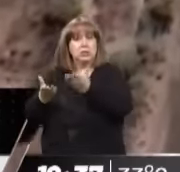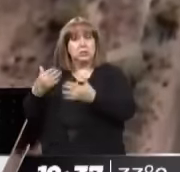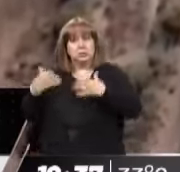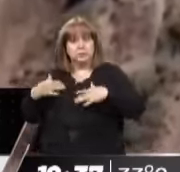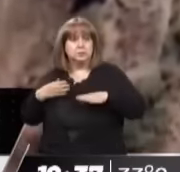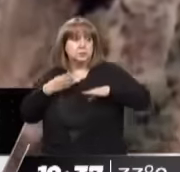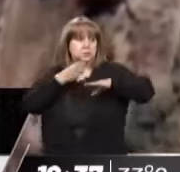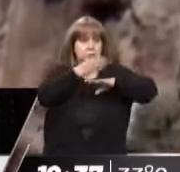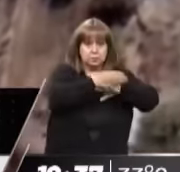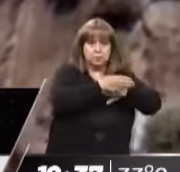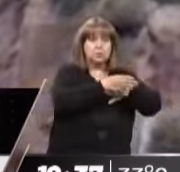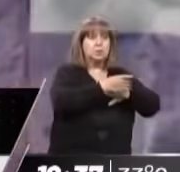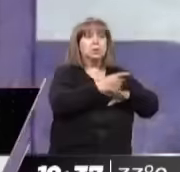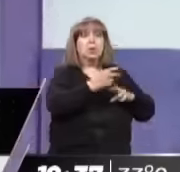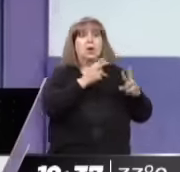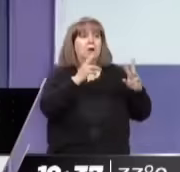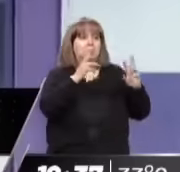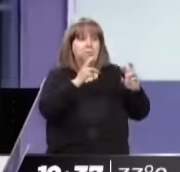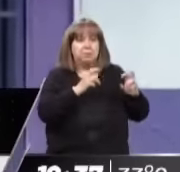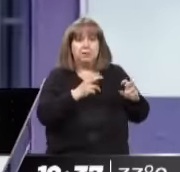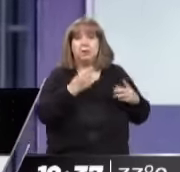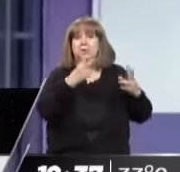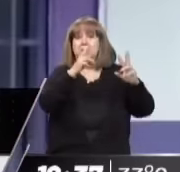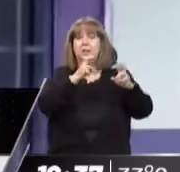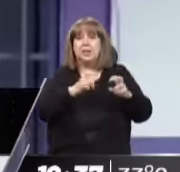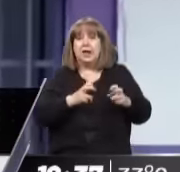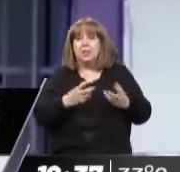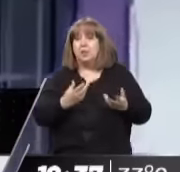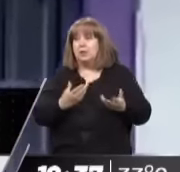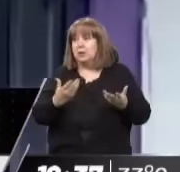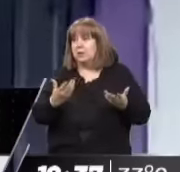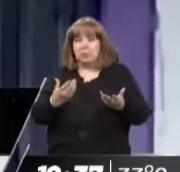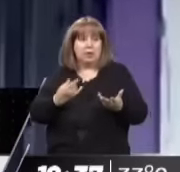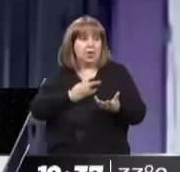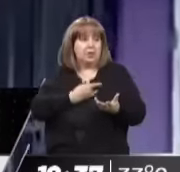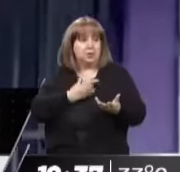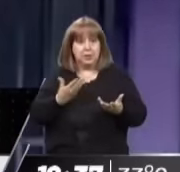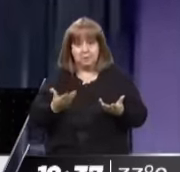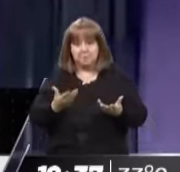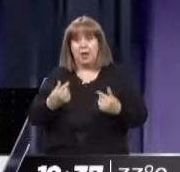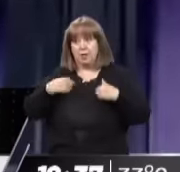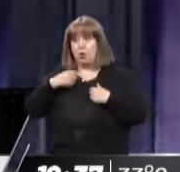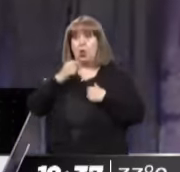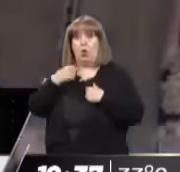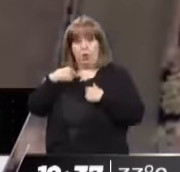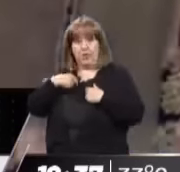y han dado en esto como averiguación de paradero, pero no pueden hacer más nada, me decía el fiscal hoy día, hoy hablé con